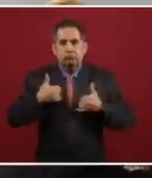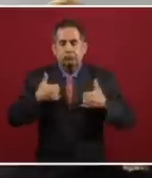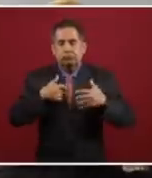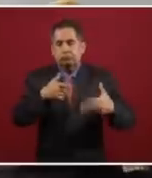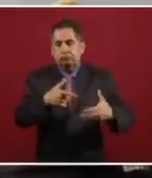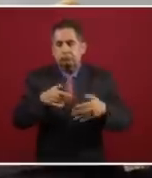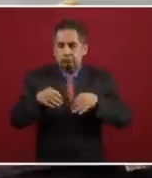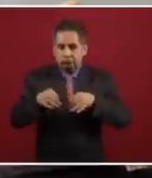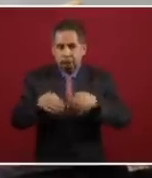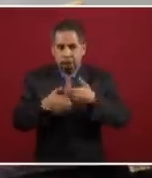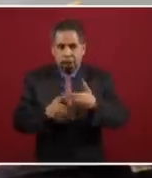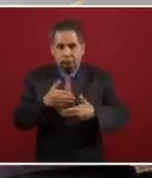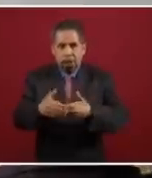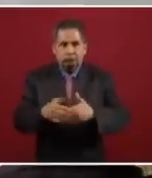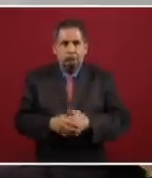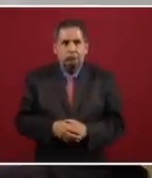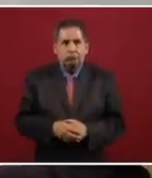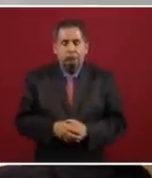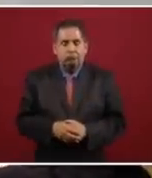que trabajan